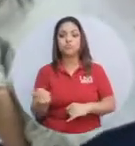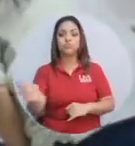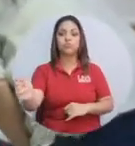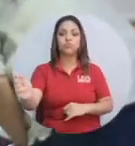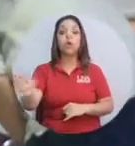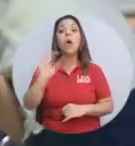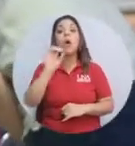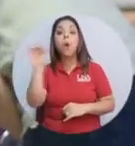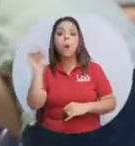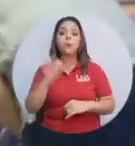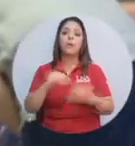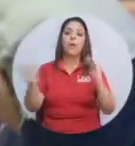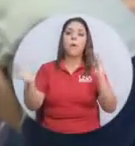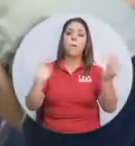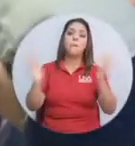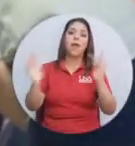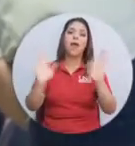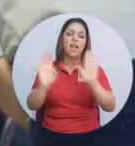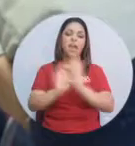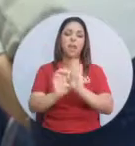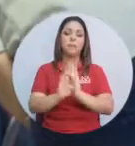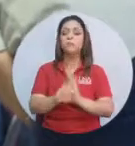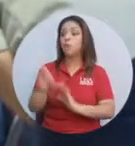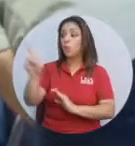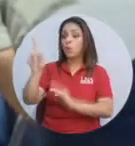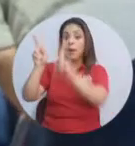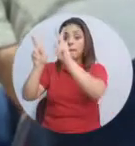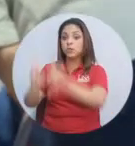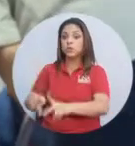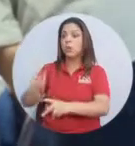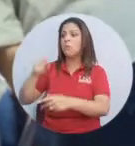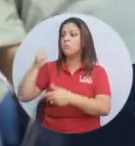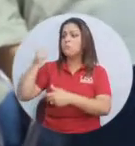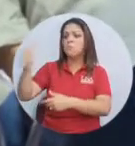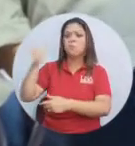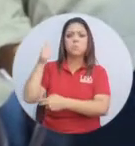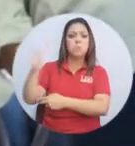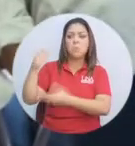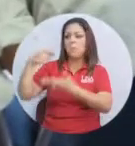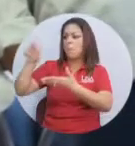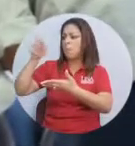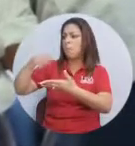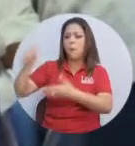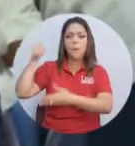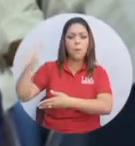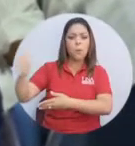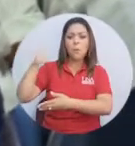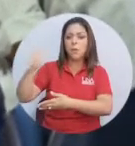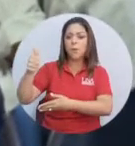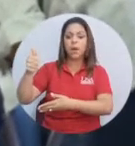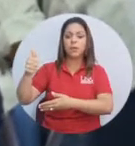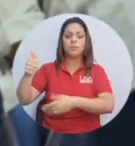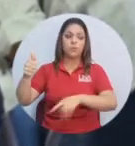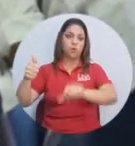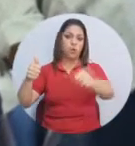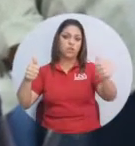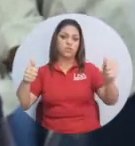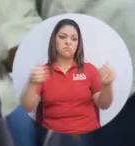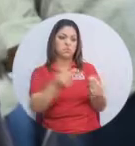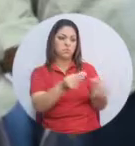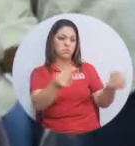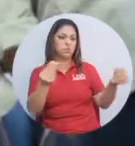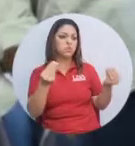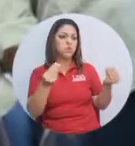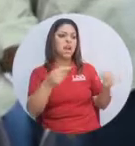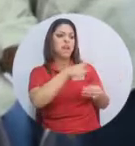cuando es siempre una persona que trae buenos exámenes, hace buenos informes, vaya a hacer buenas pruebas de campo, pero tenemos al montón de vagabundos